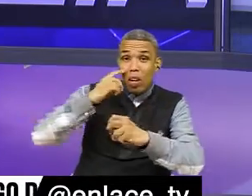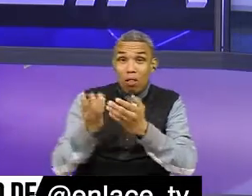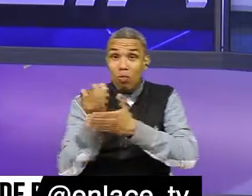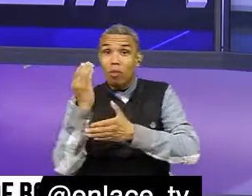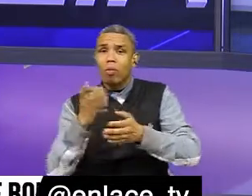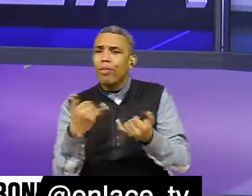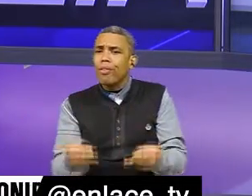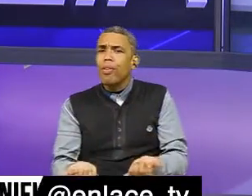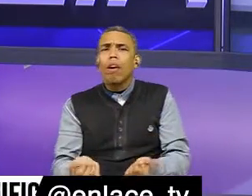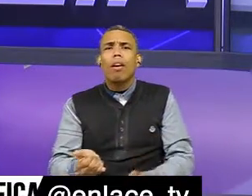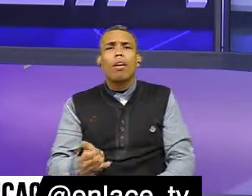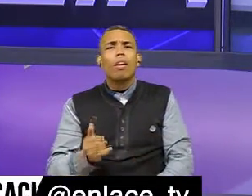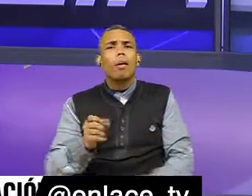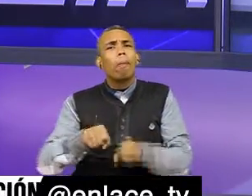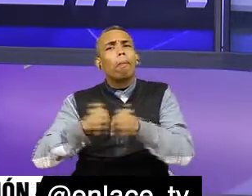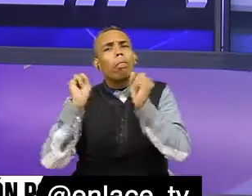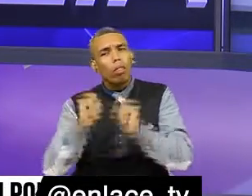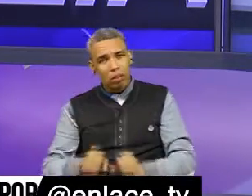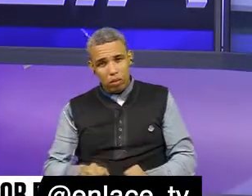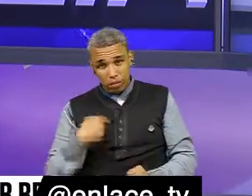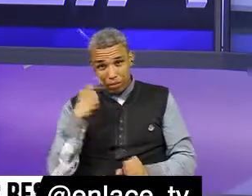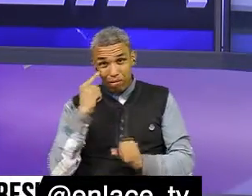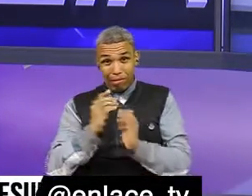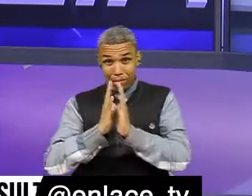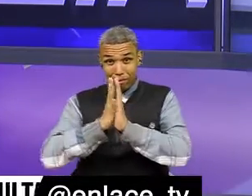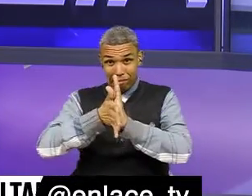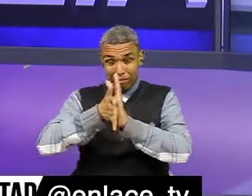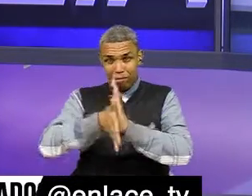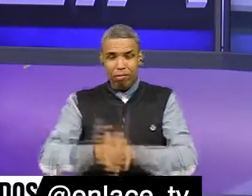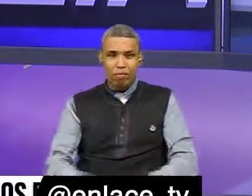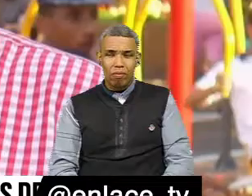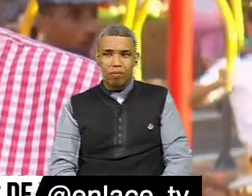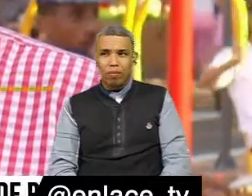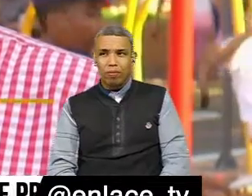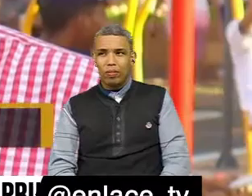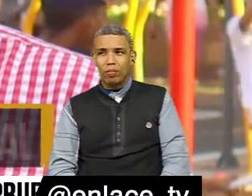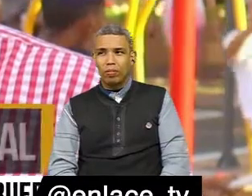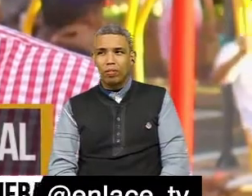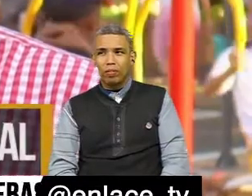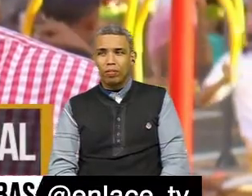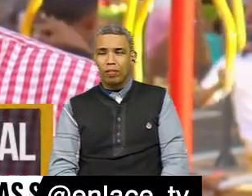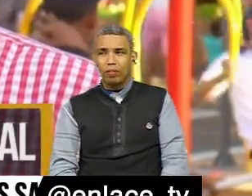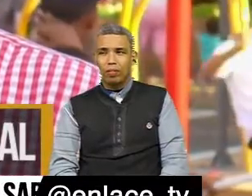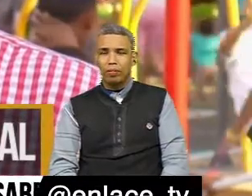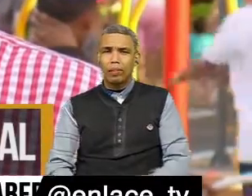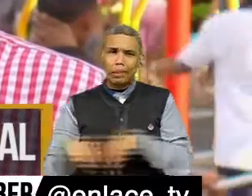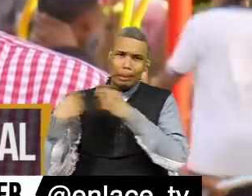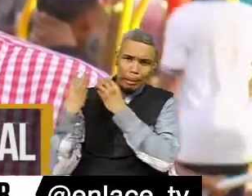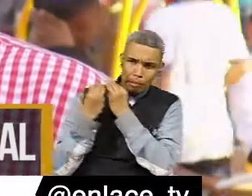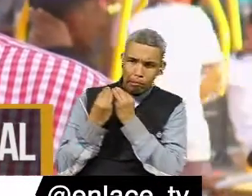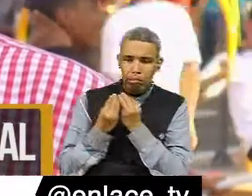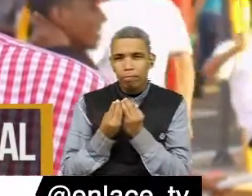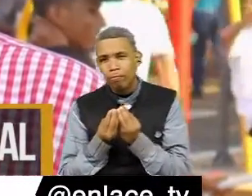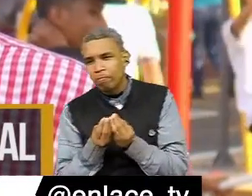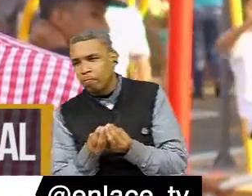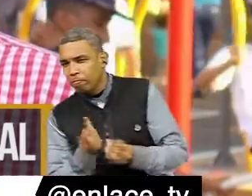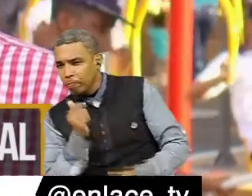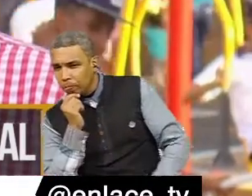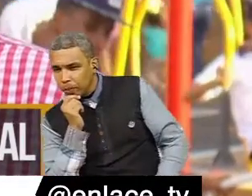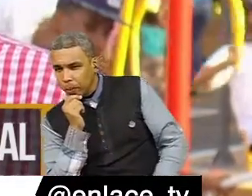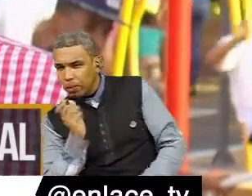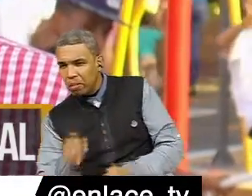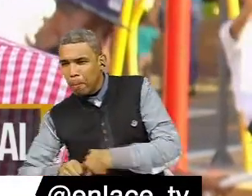de Infraestructura dio a conocer las medidas establecidas para su uso. Bueno, a través del recorrido que hicimos hoy pudimos evidenciar algunos daños